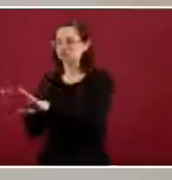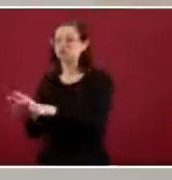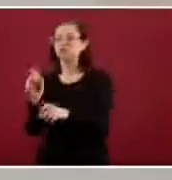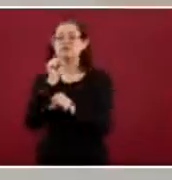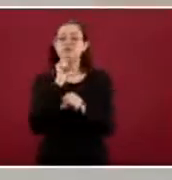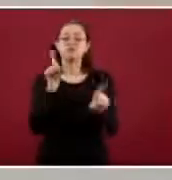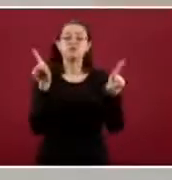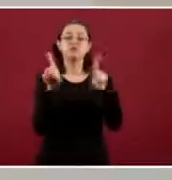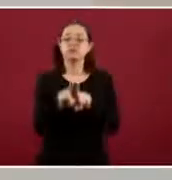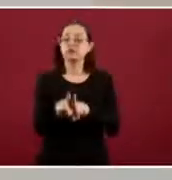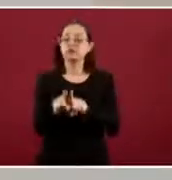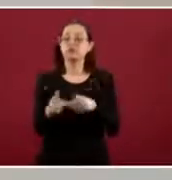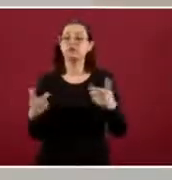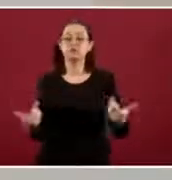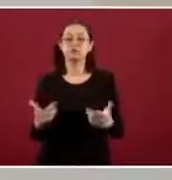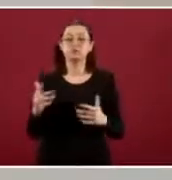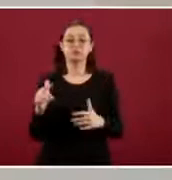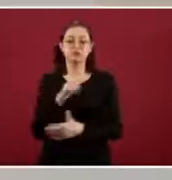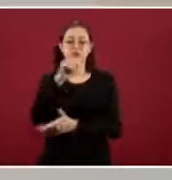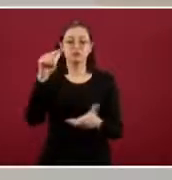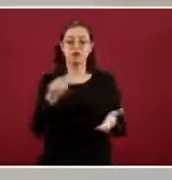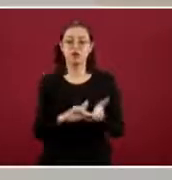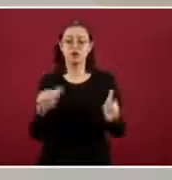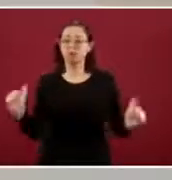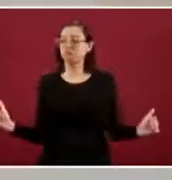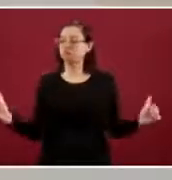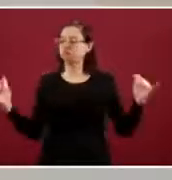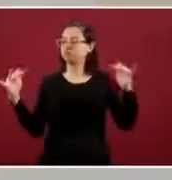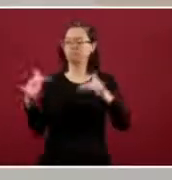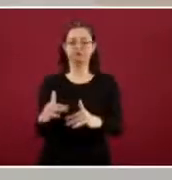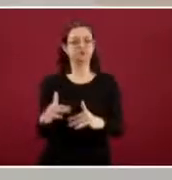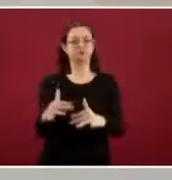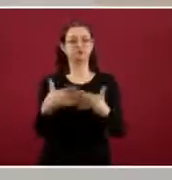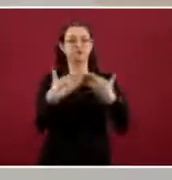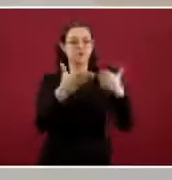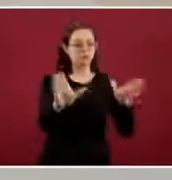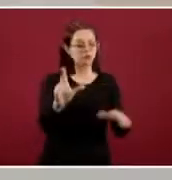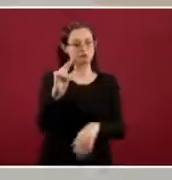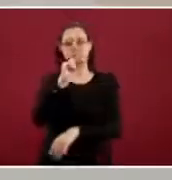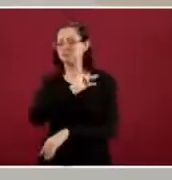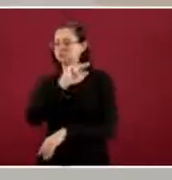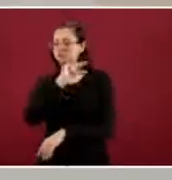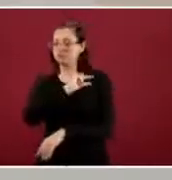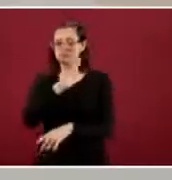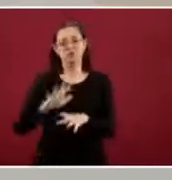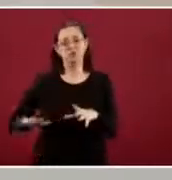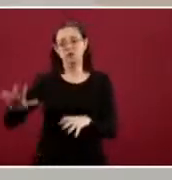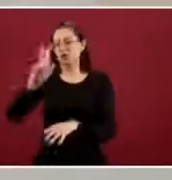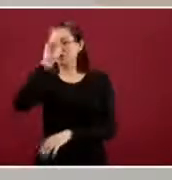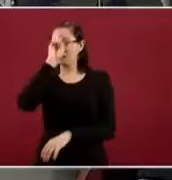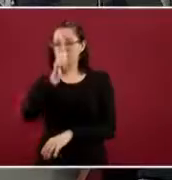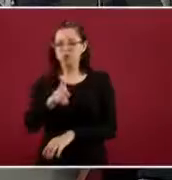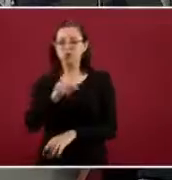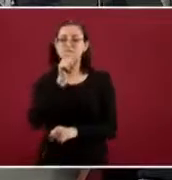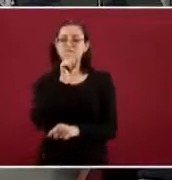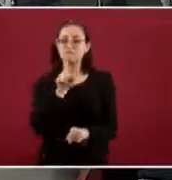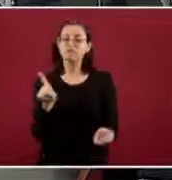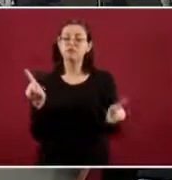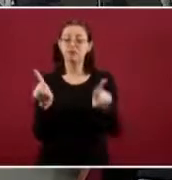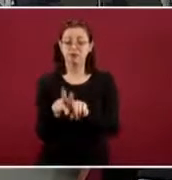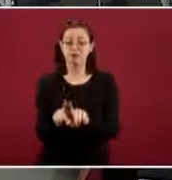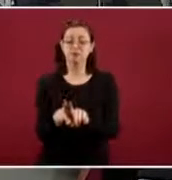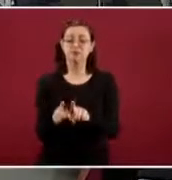congregarnos en espacios de concentración masiva, tanto públicos como privados o sociales, y tenemos